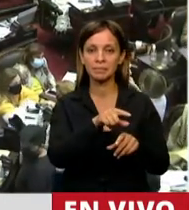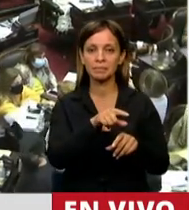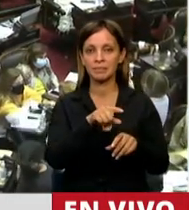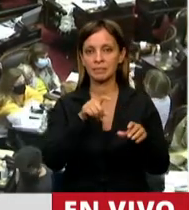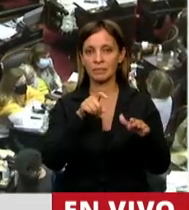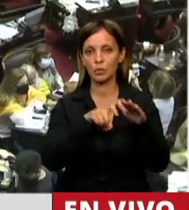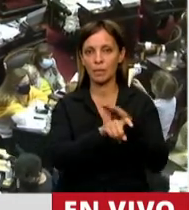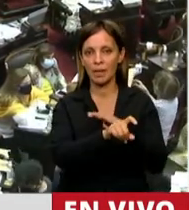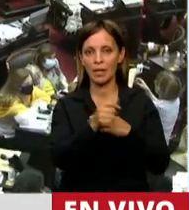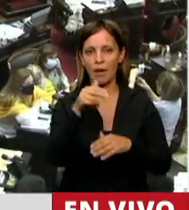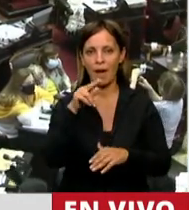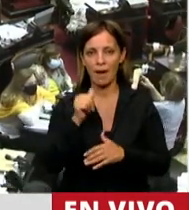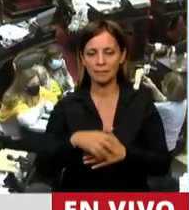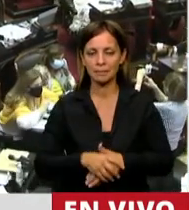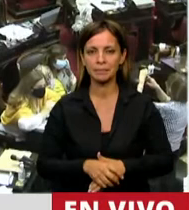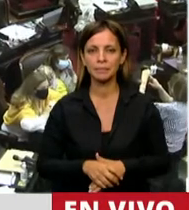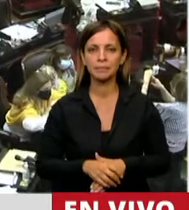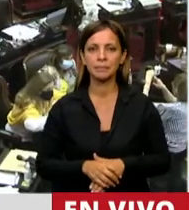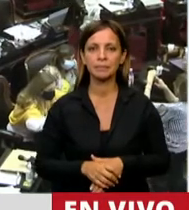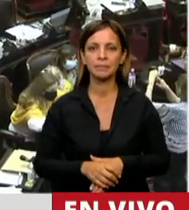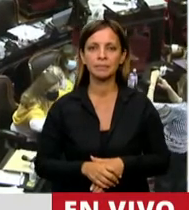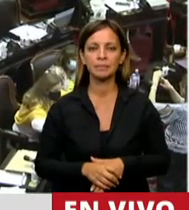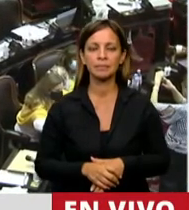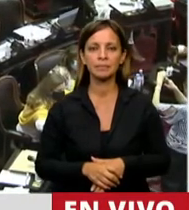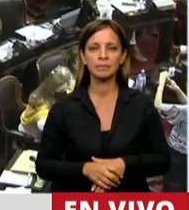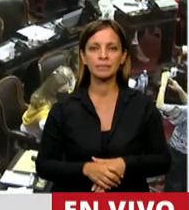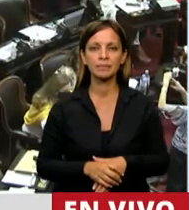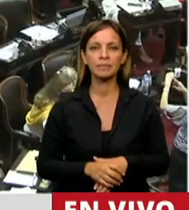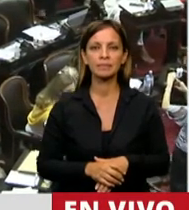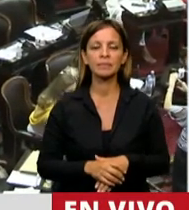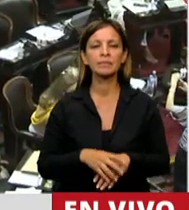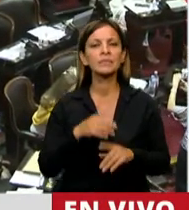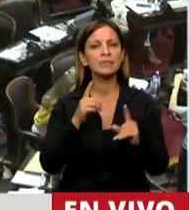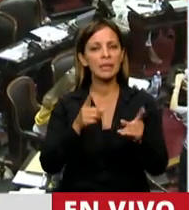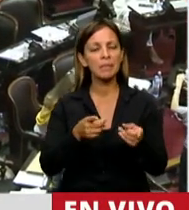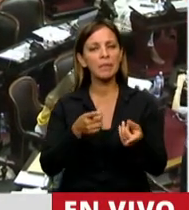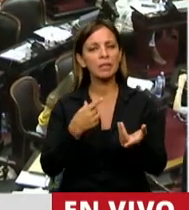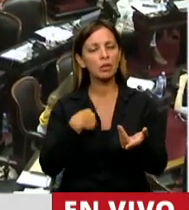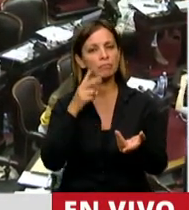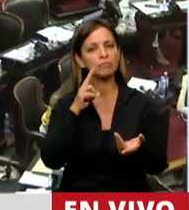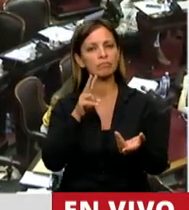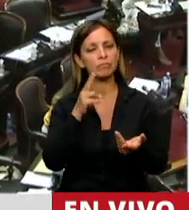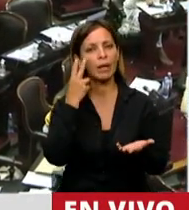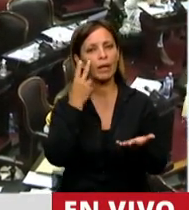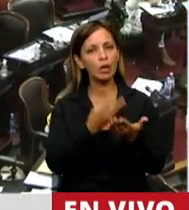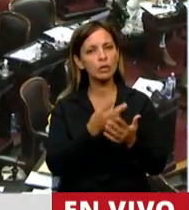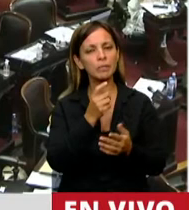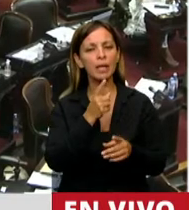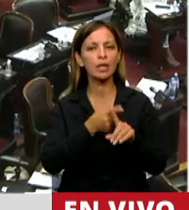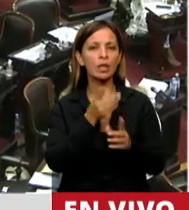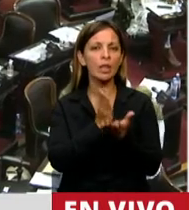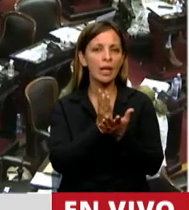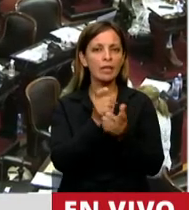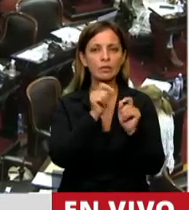tripulantes del submarino Ara San Juan. Y también creo que todo reconocimiento a los derechos en favor de